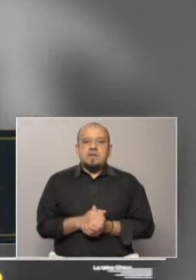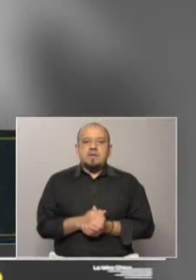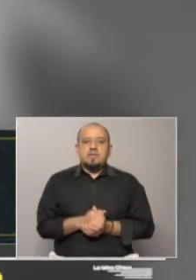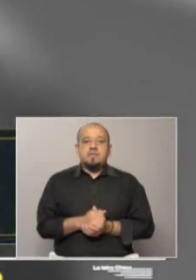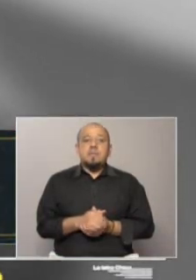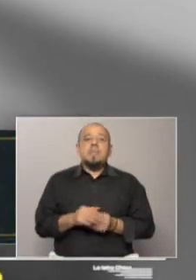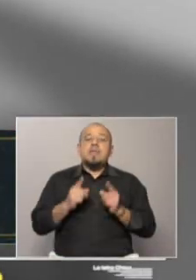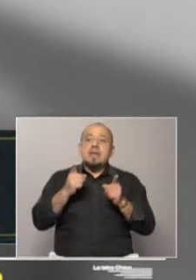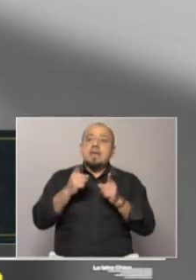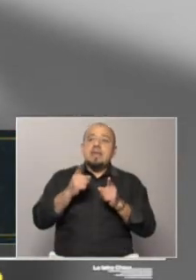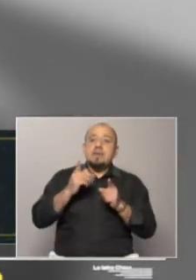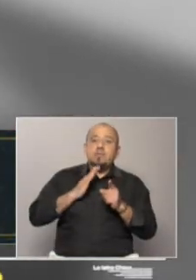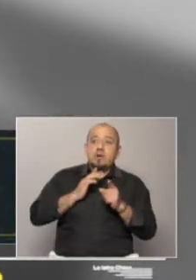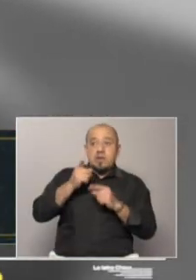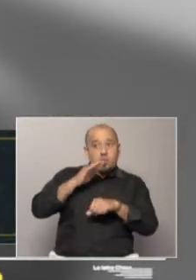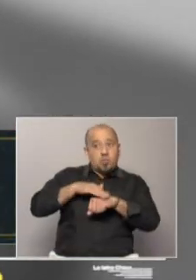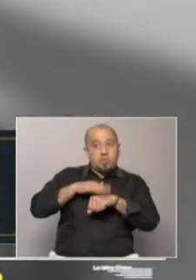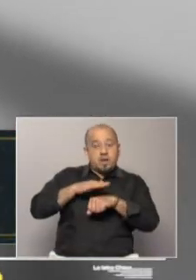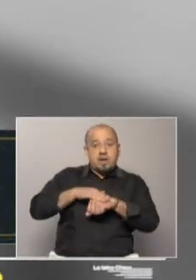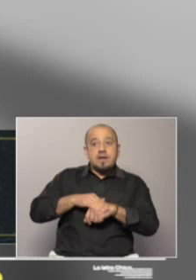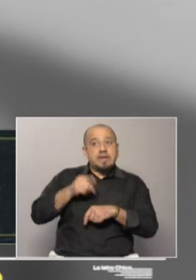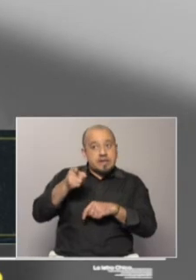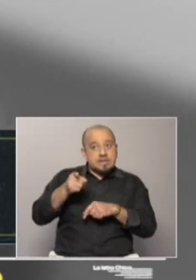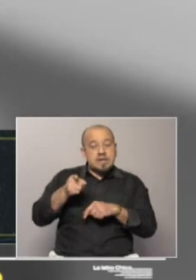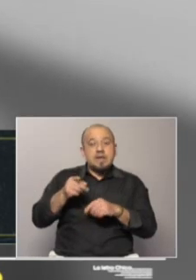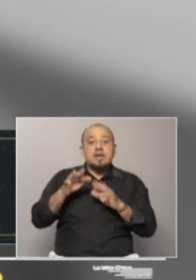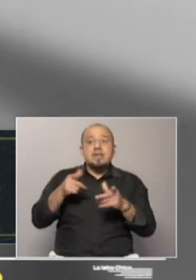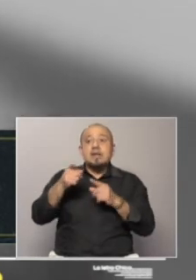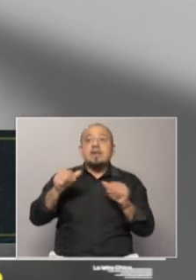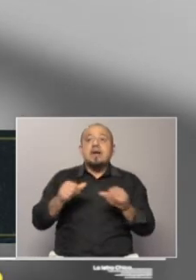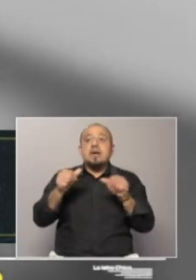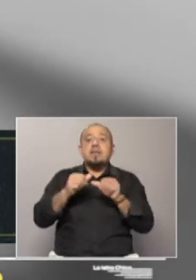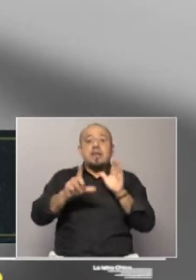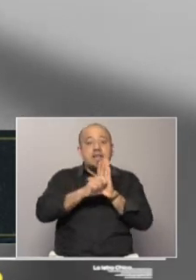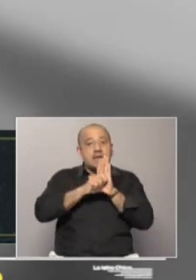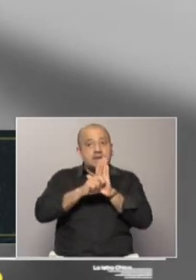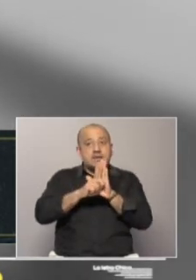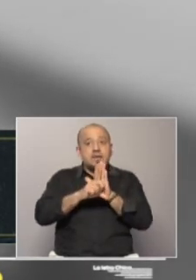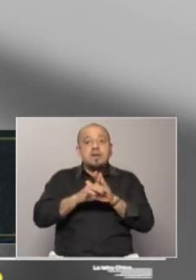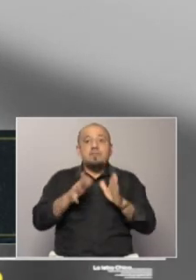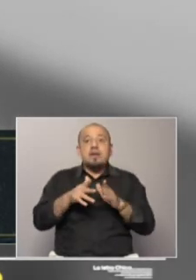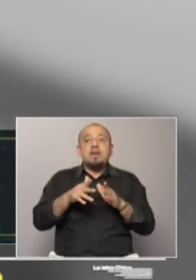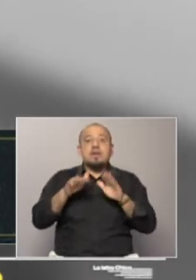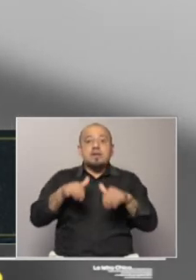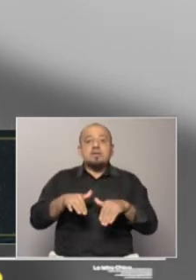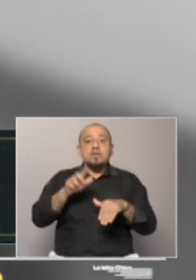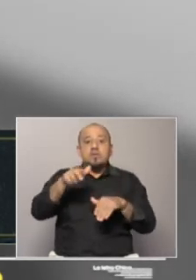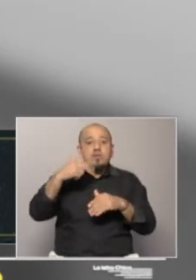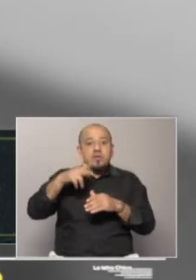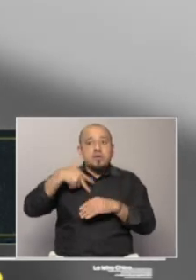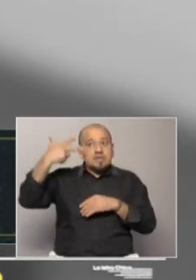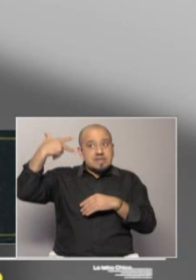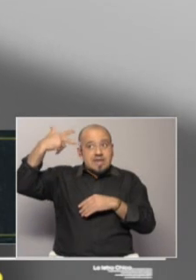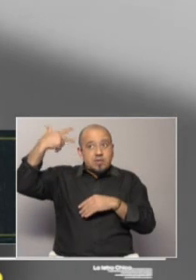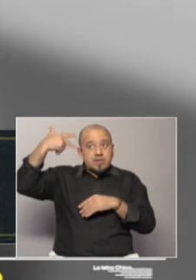Y la señora tiene la culpa. Ella está tratando de que hagan la ley para ella quedarse con tu secador de pelo, con